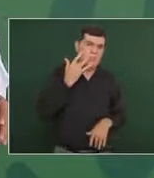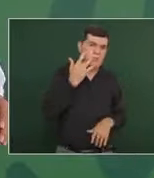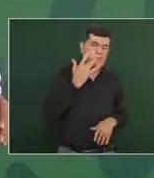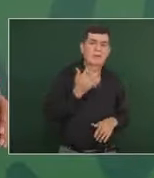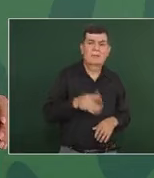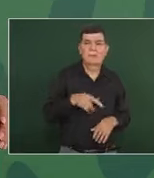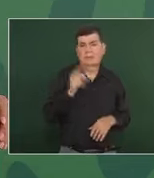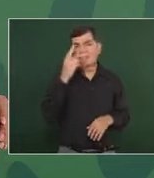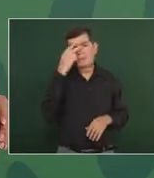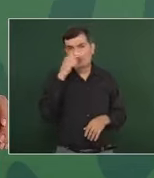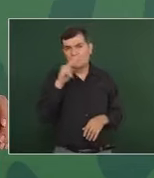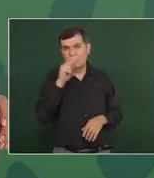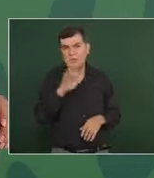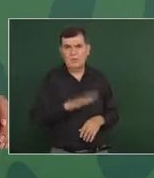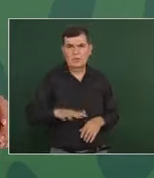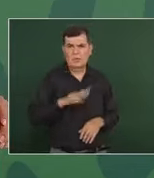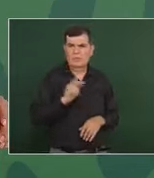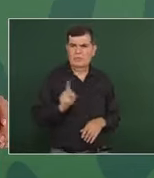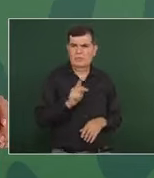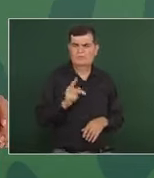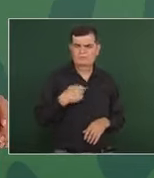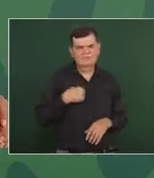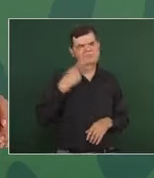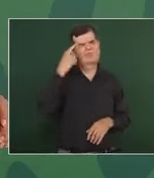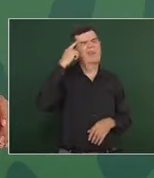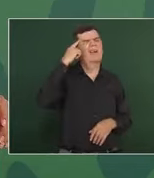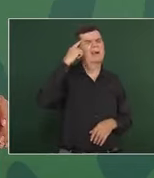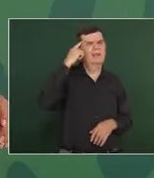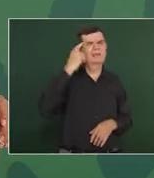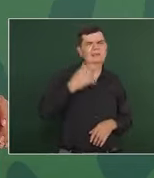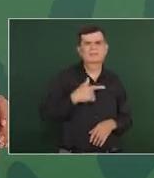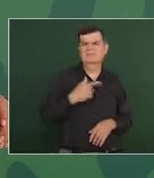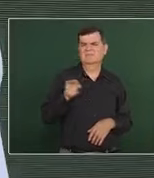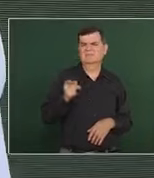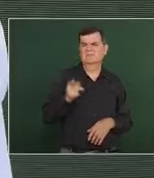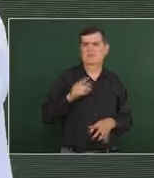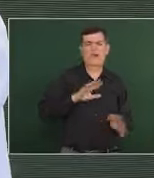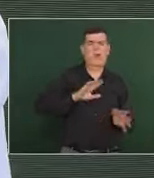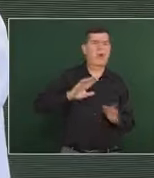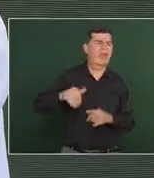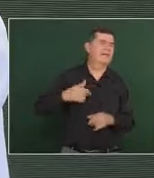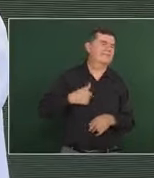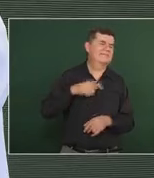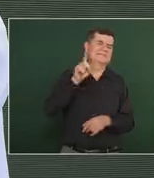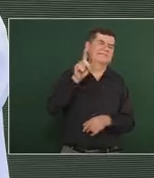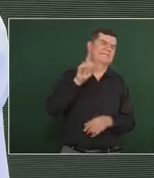ya está muy consciente, ya no los quiere,